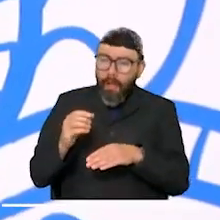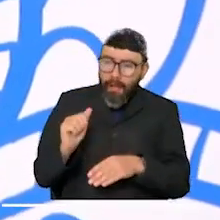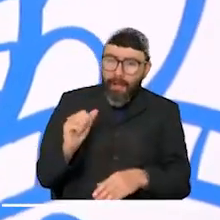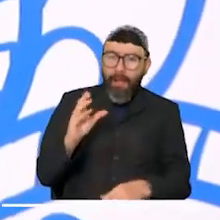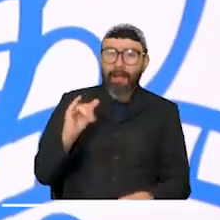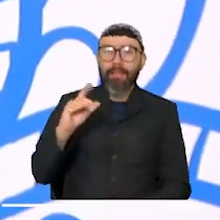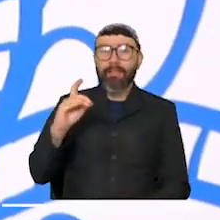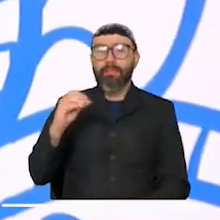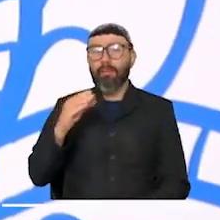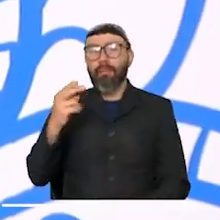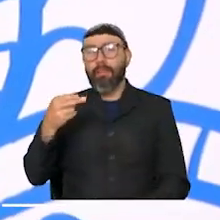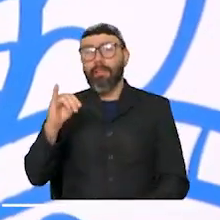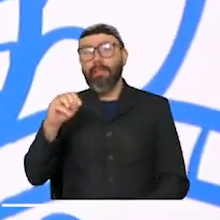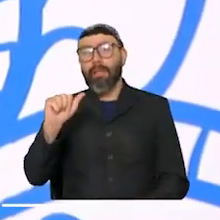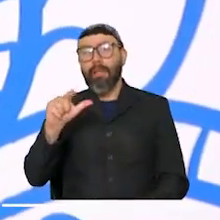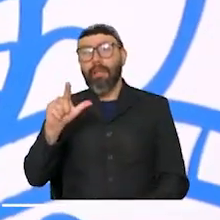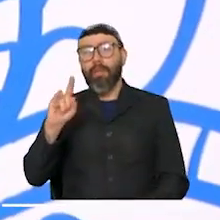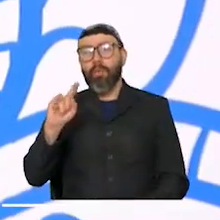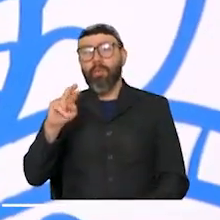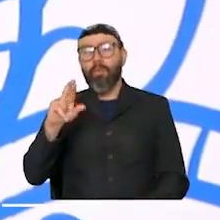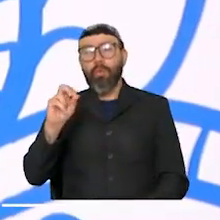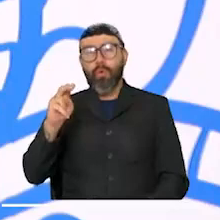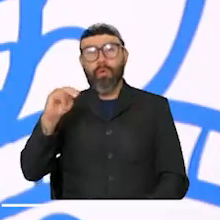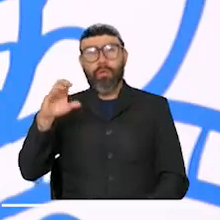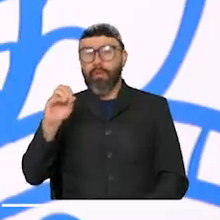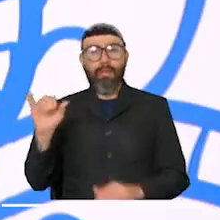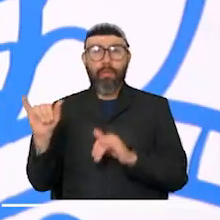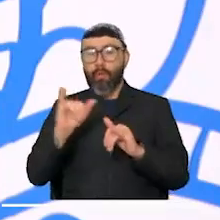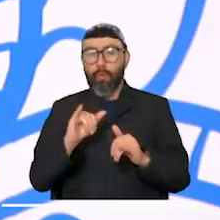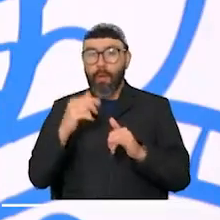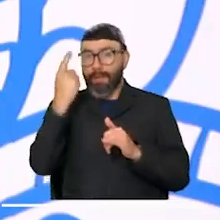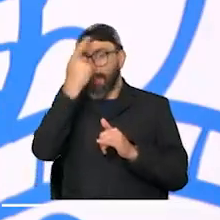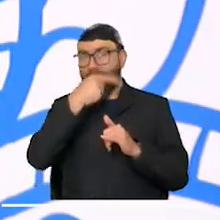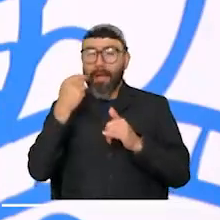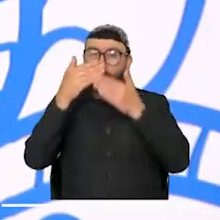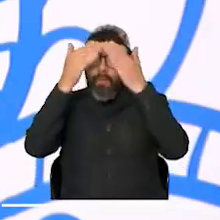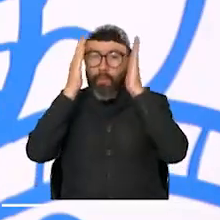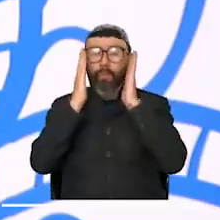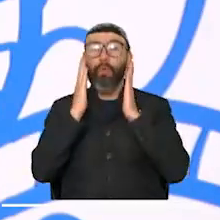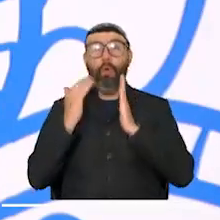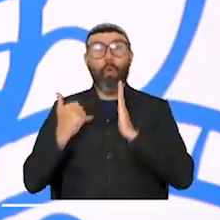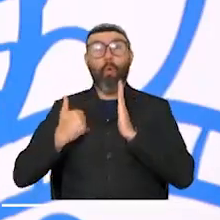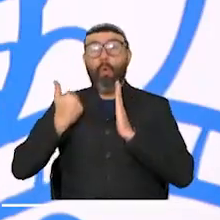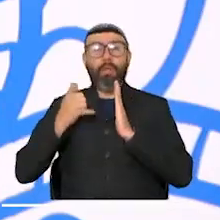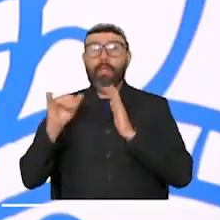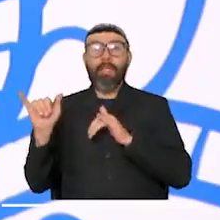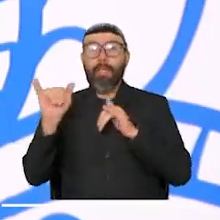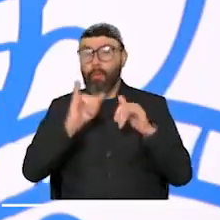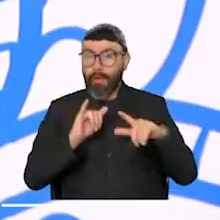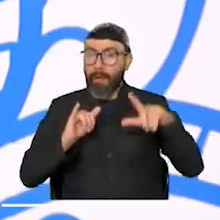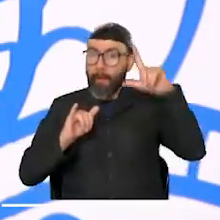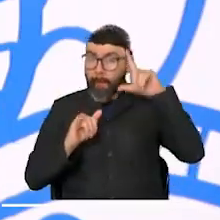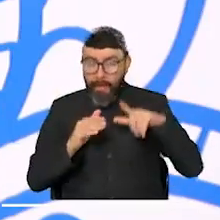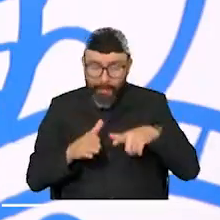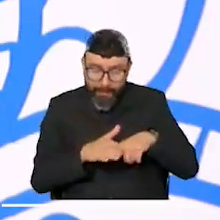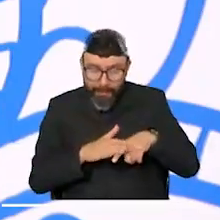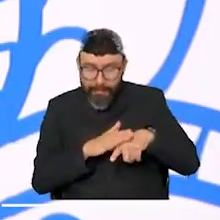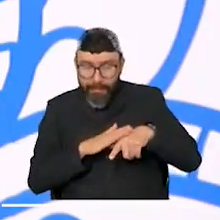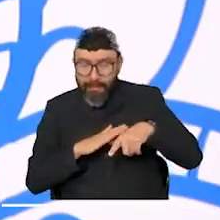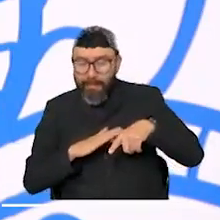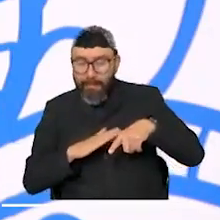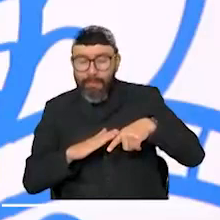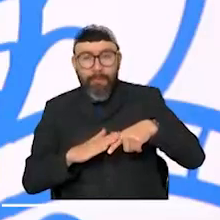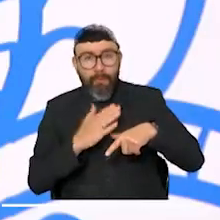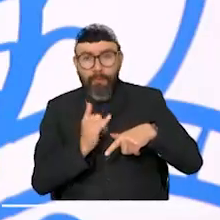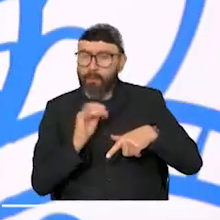como en la cara tienen efecto de rejuvenecimiento sirve para rejuvenir rejuvenecer la zona vaginal tienen